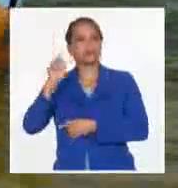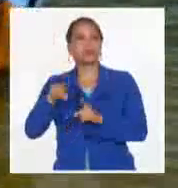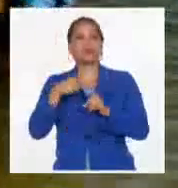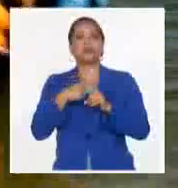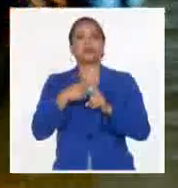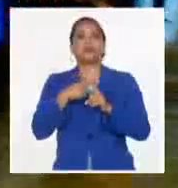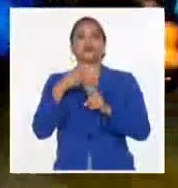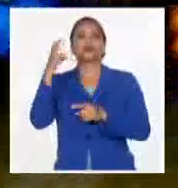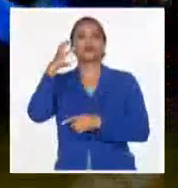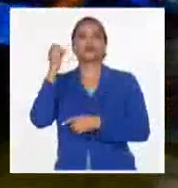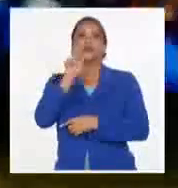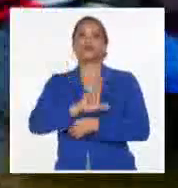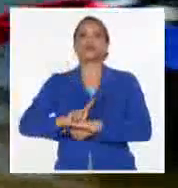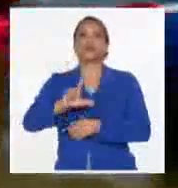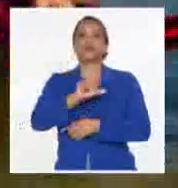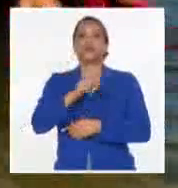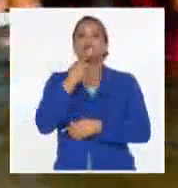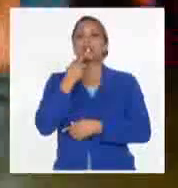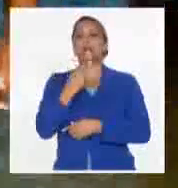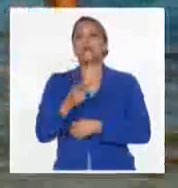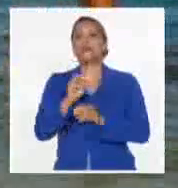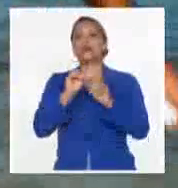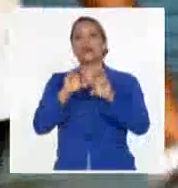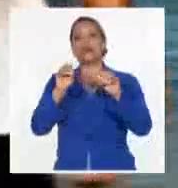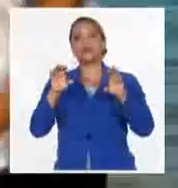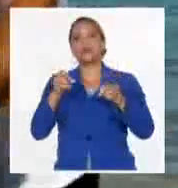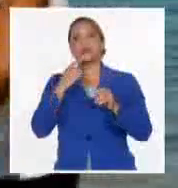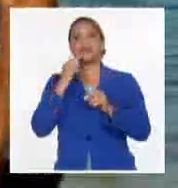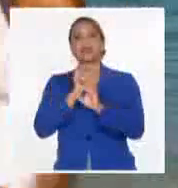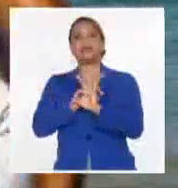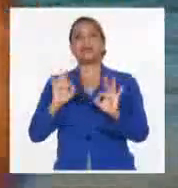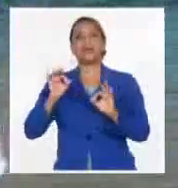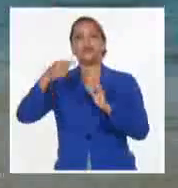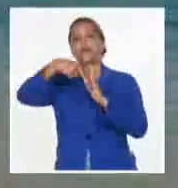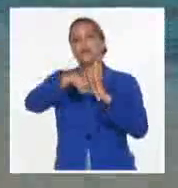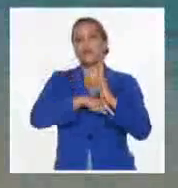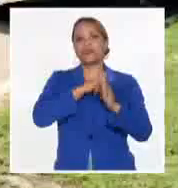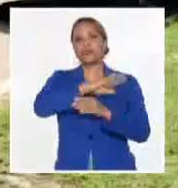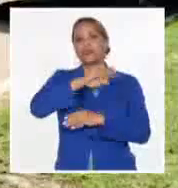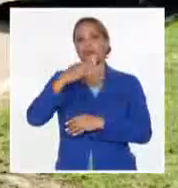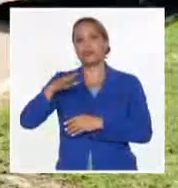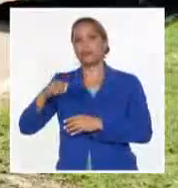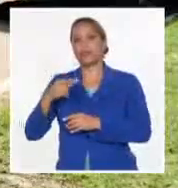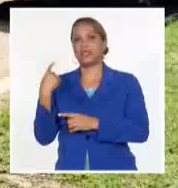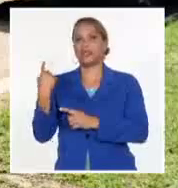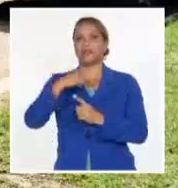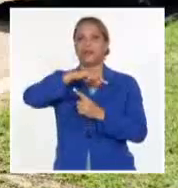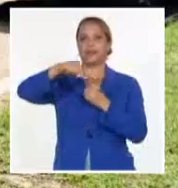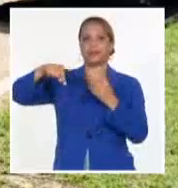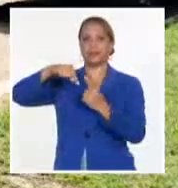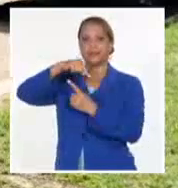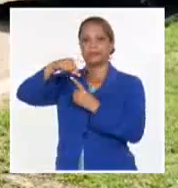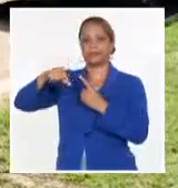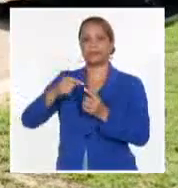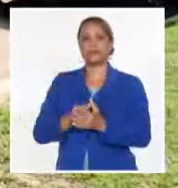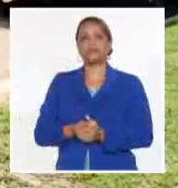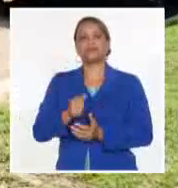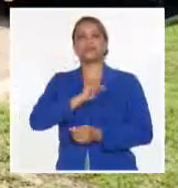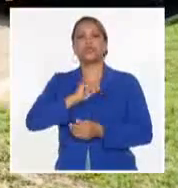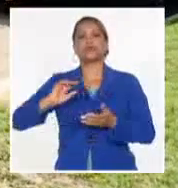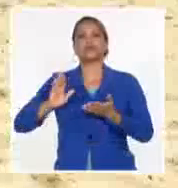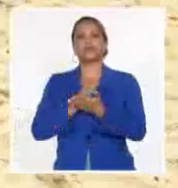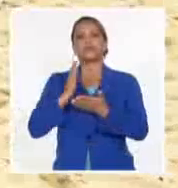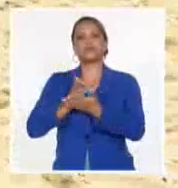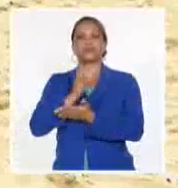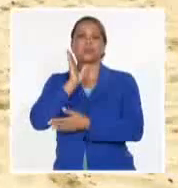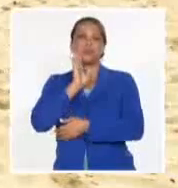en respuesta a convocatorias para limpiar fondos marinos y entornos terrestres. Así intentan eliminar la basura,